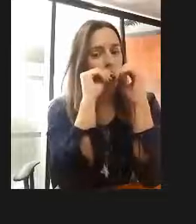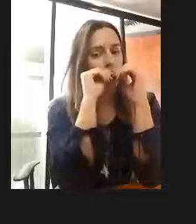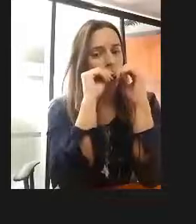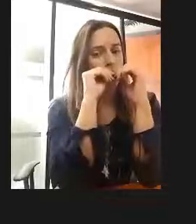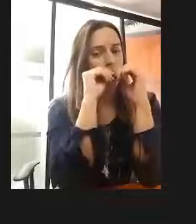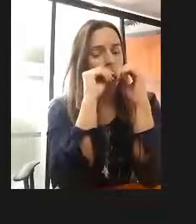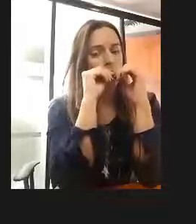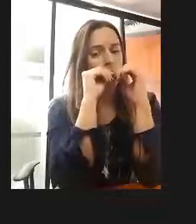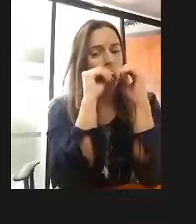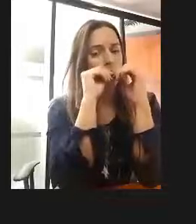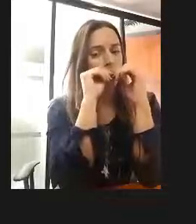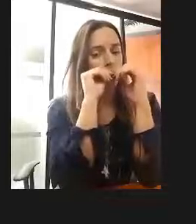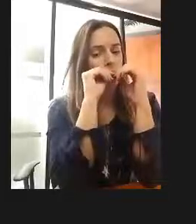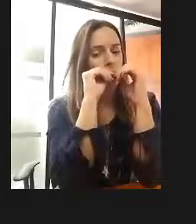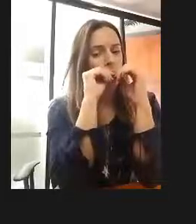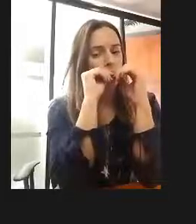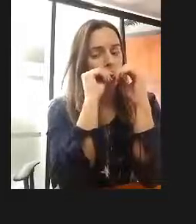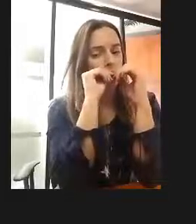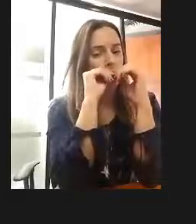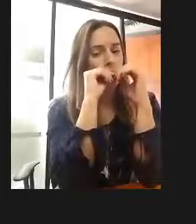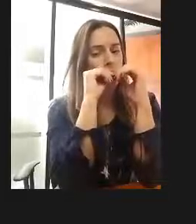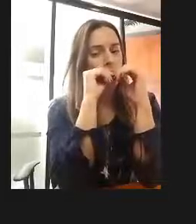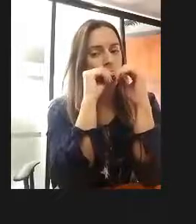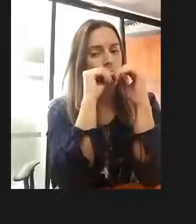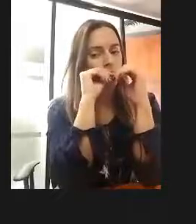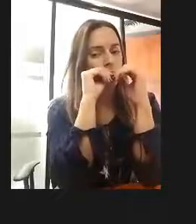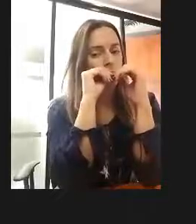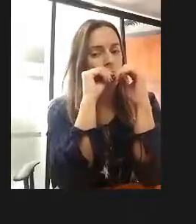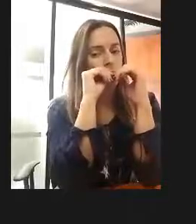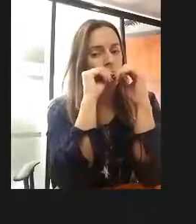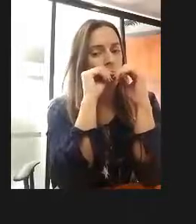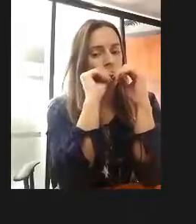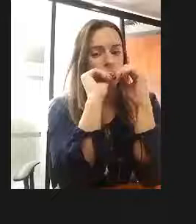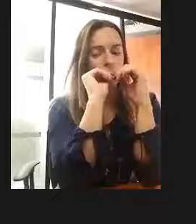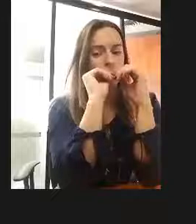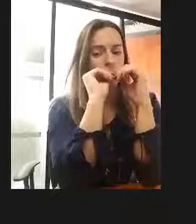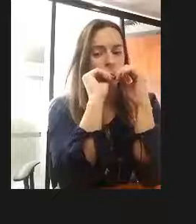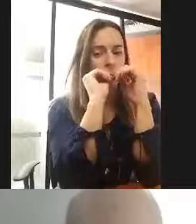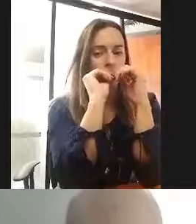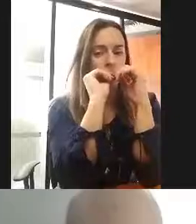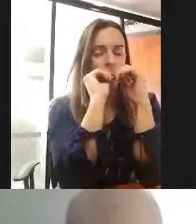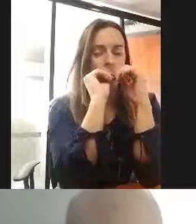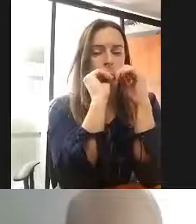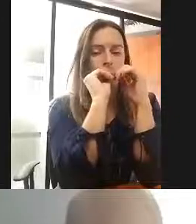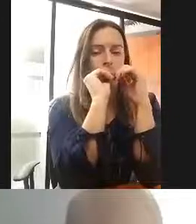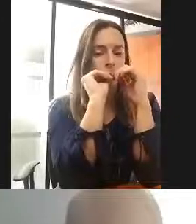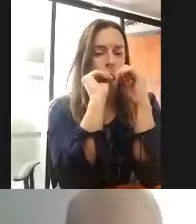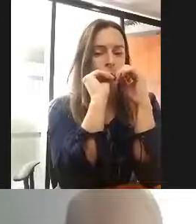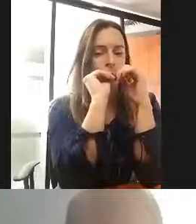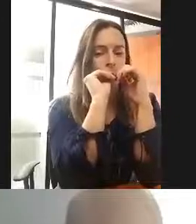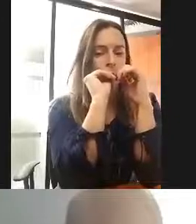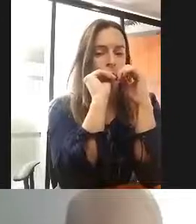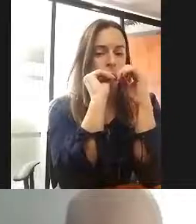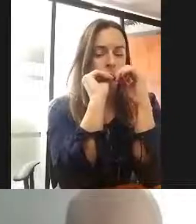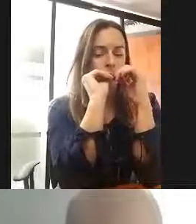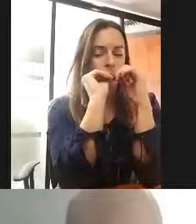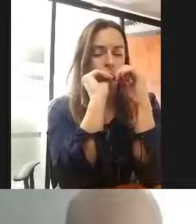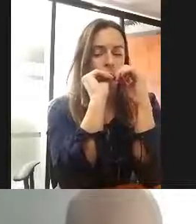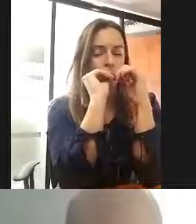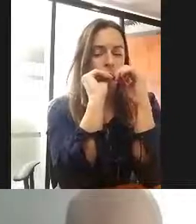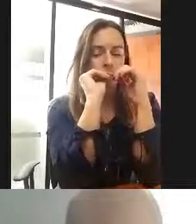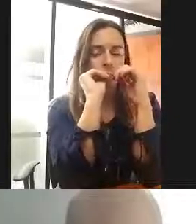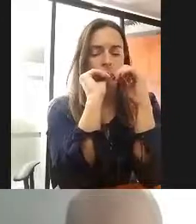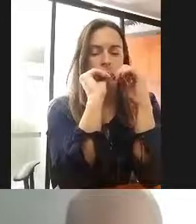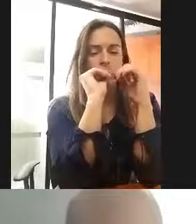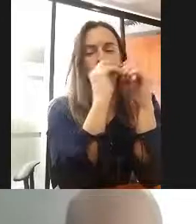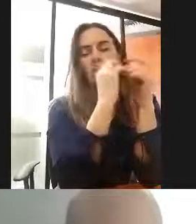partir del tema de las maras. Ese trabajo, si querés, te lo acerco, te lo arrimo. O sea, cuáles fueron las